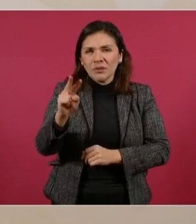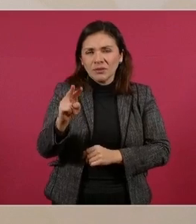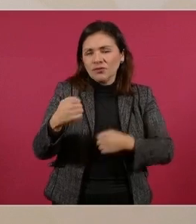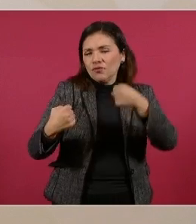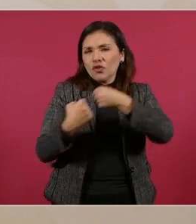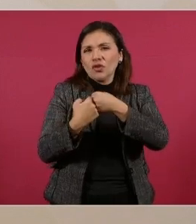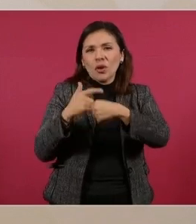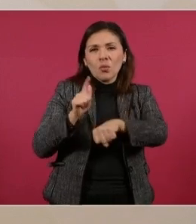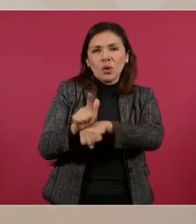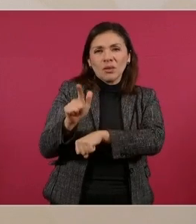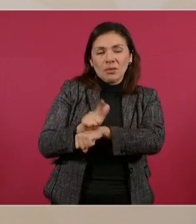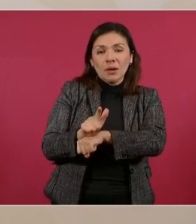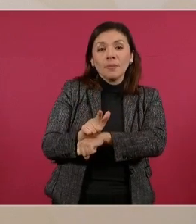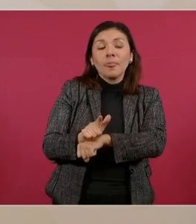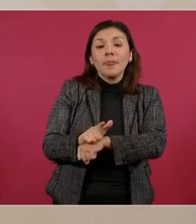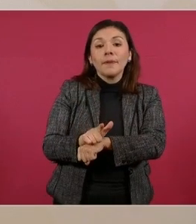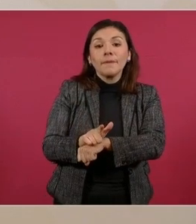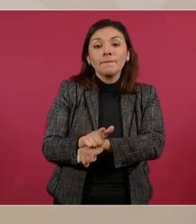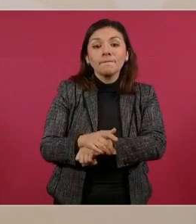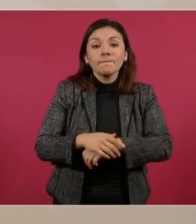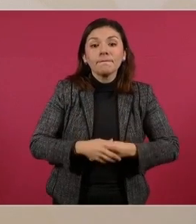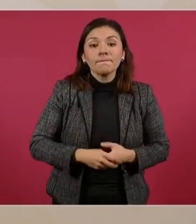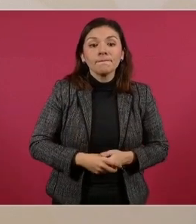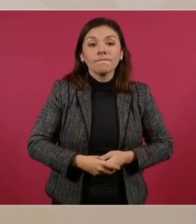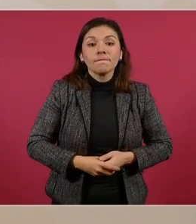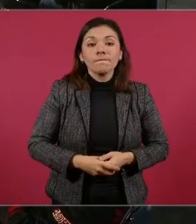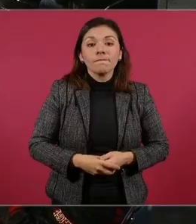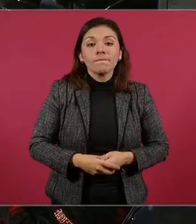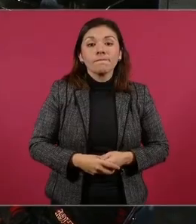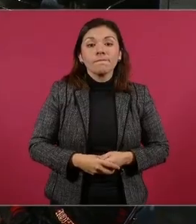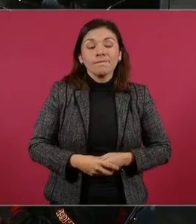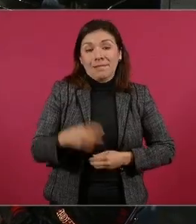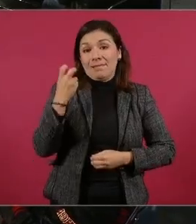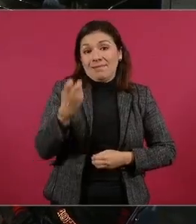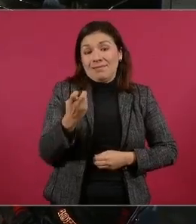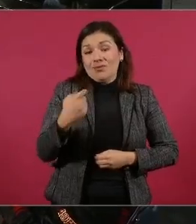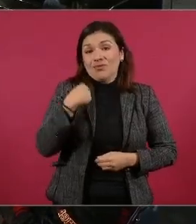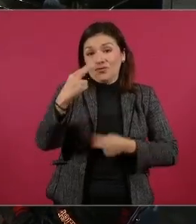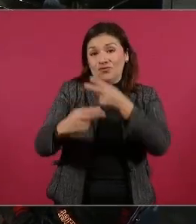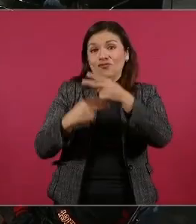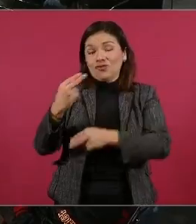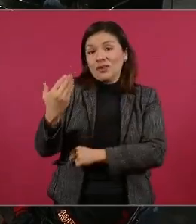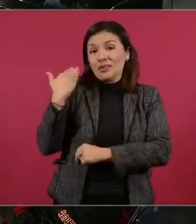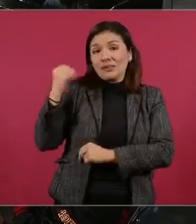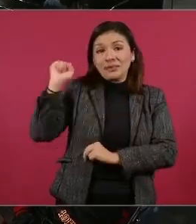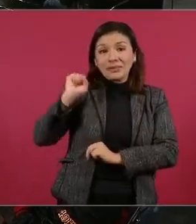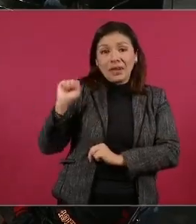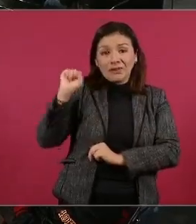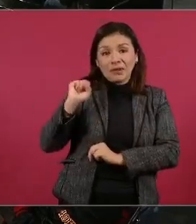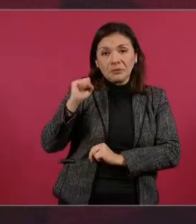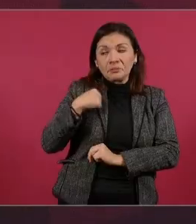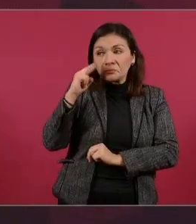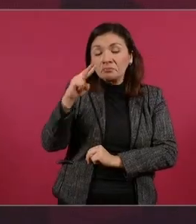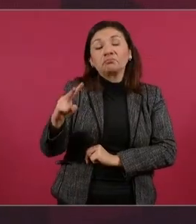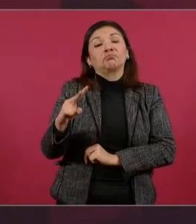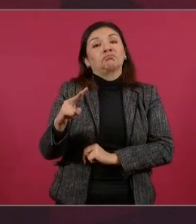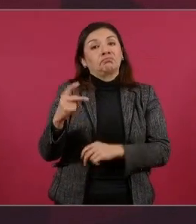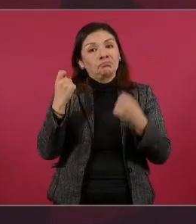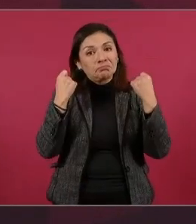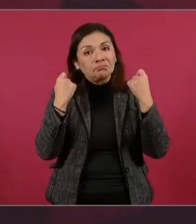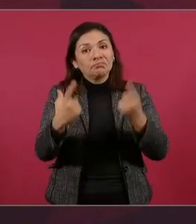Guatemala y este y fui el sábado y me dio mucho